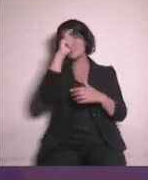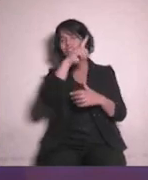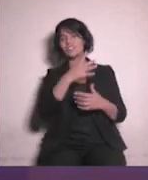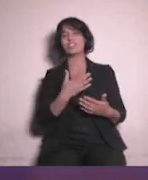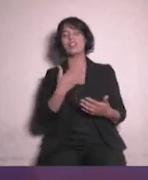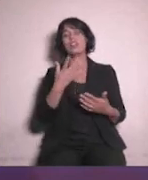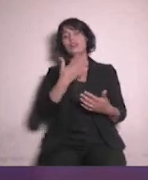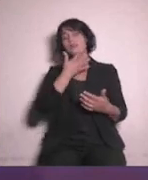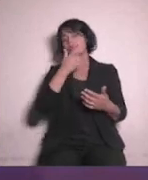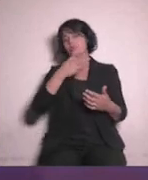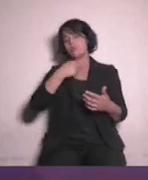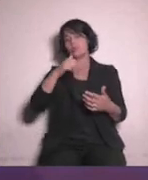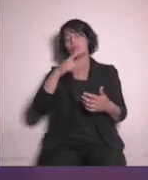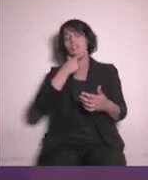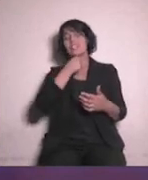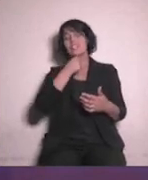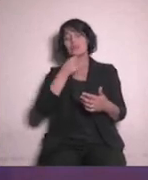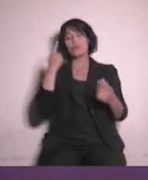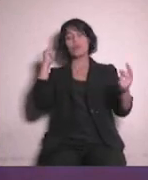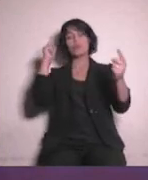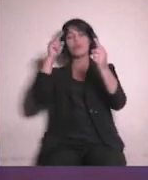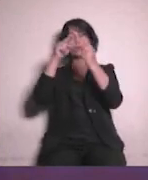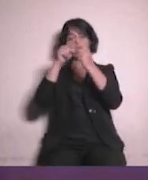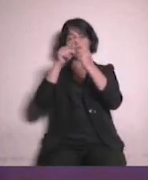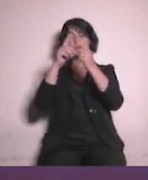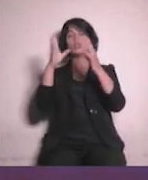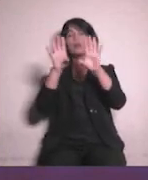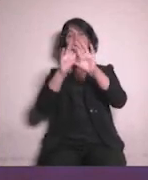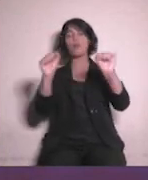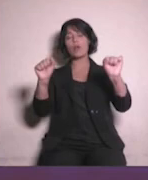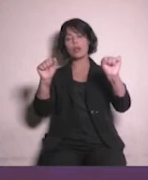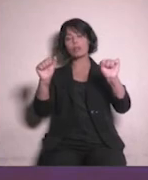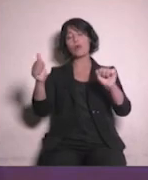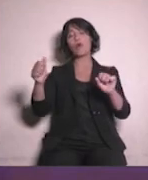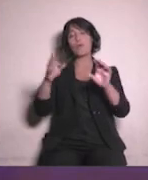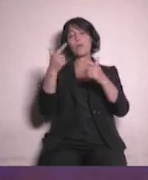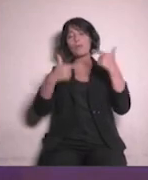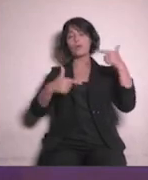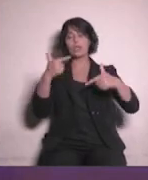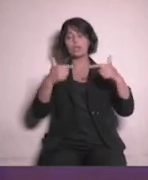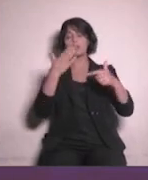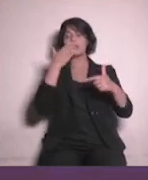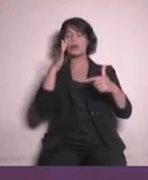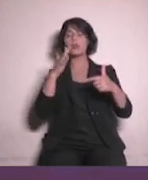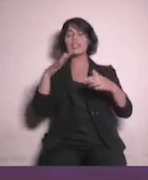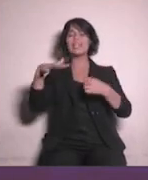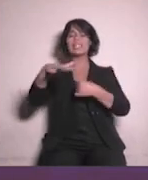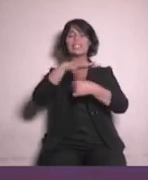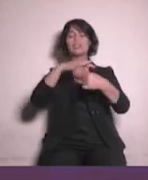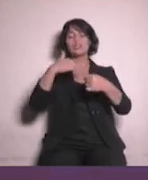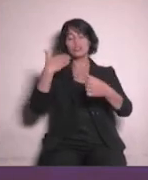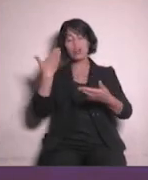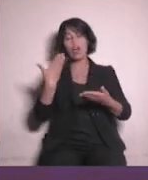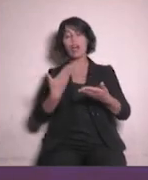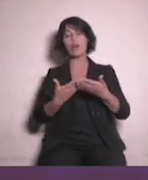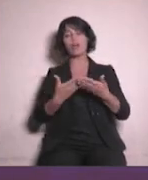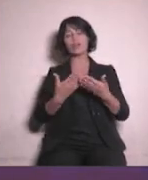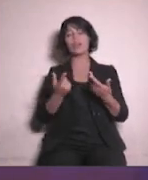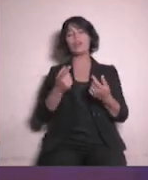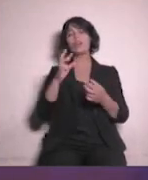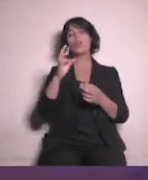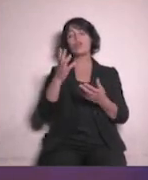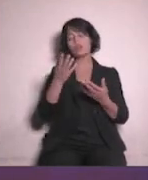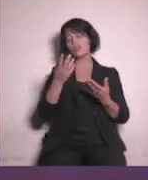cual aspiramos a que se logre un gran acuerdo político que permita solucionar los problemas actuales con propuestas